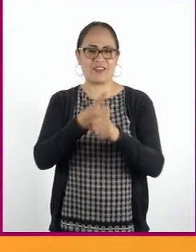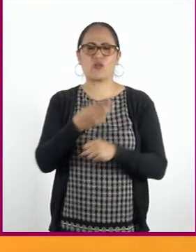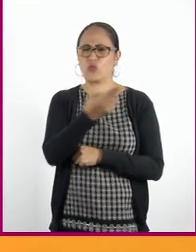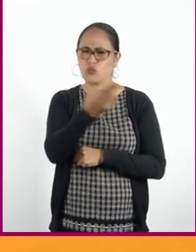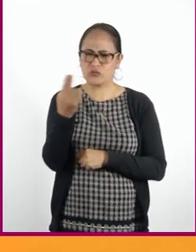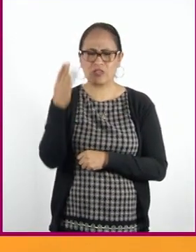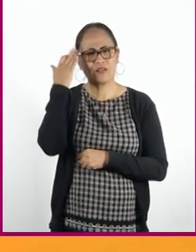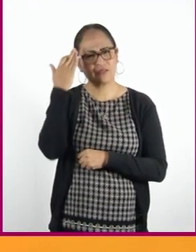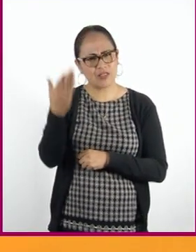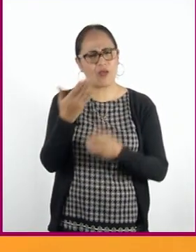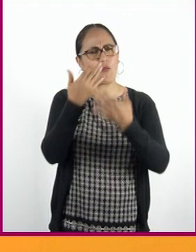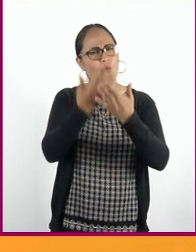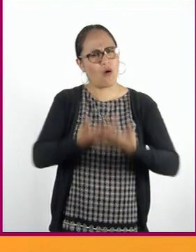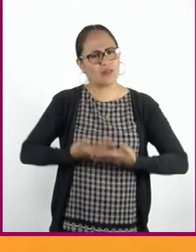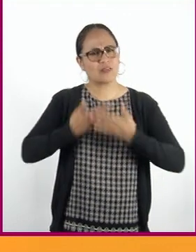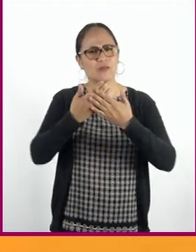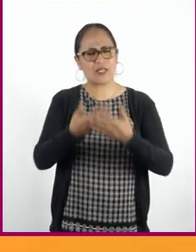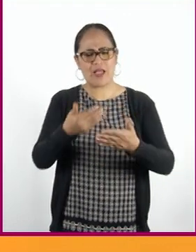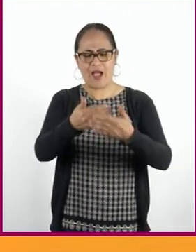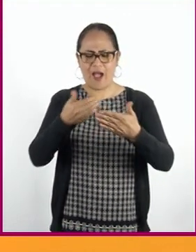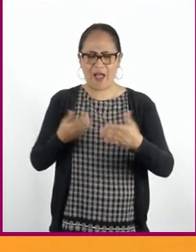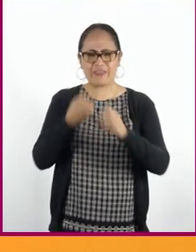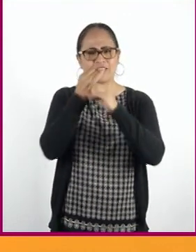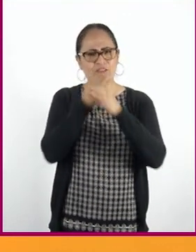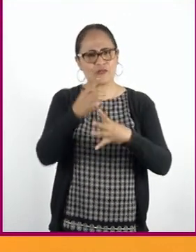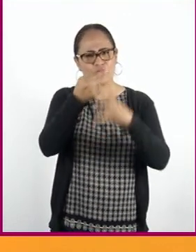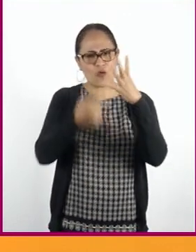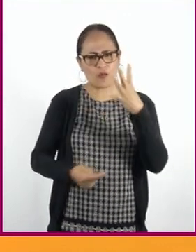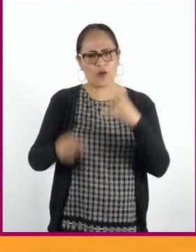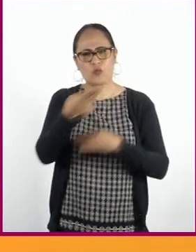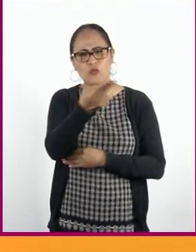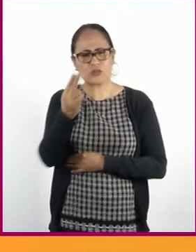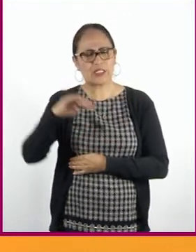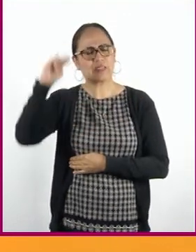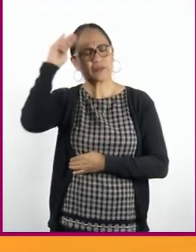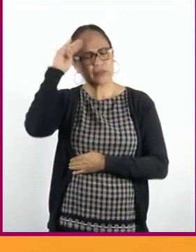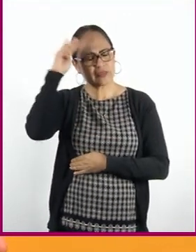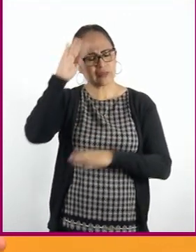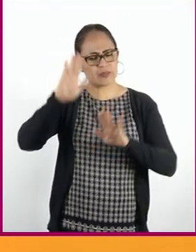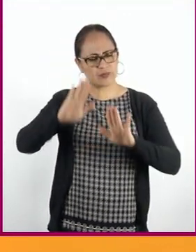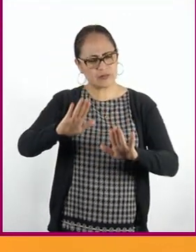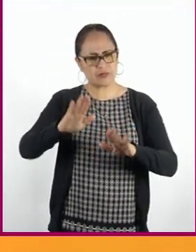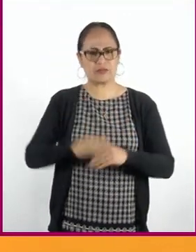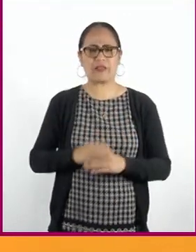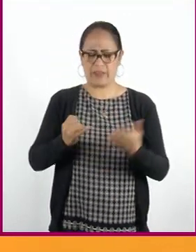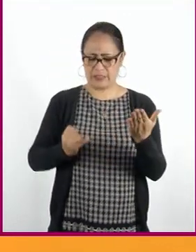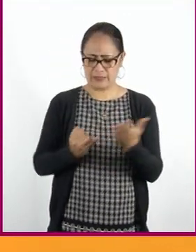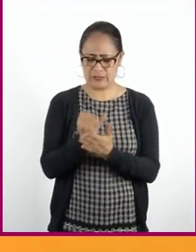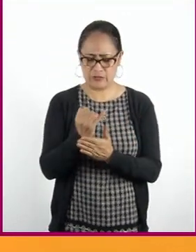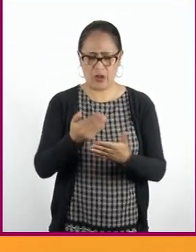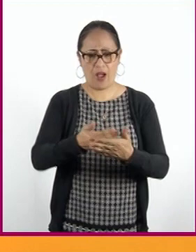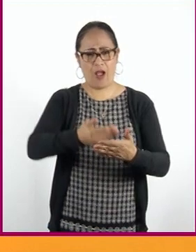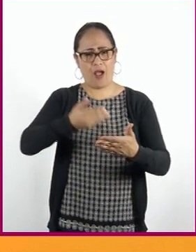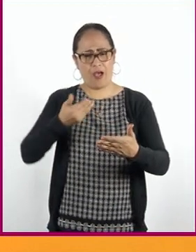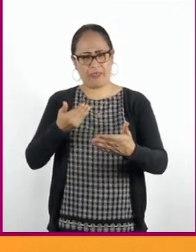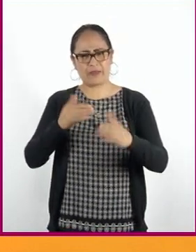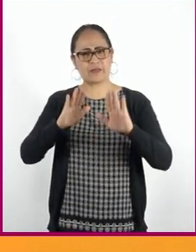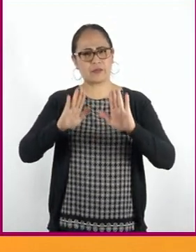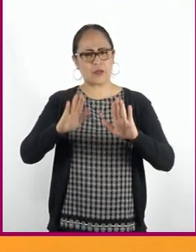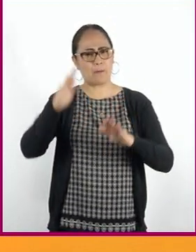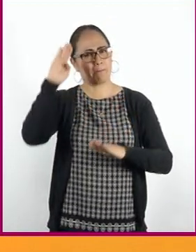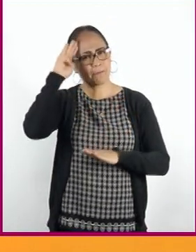tiempo, infórmense. Es de suma importancia reflexionar detenidamente ante toda decisión que se han de tomar,